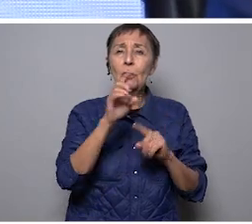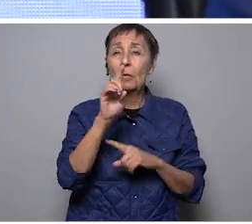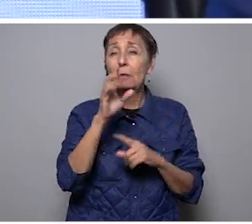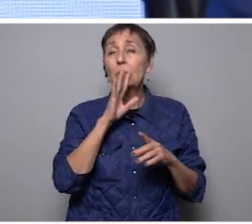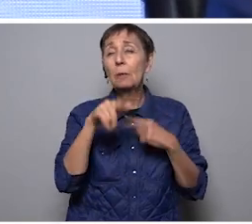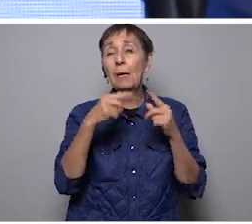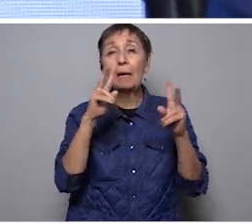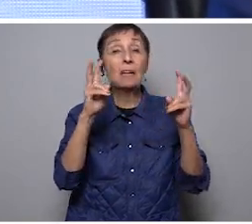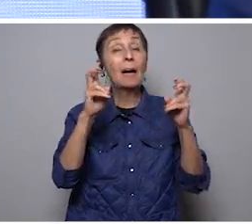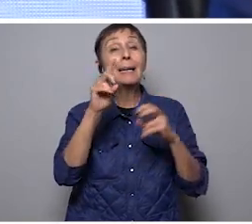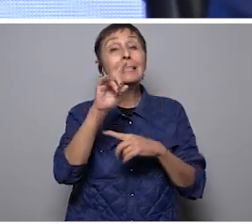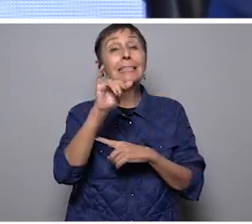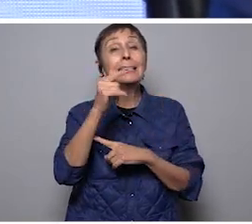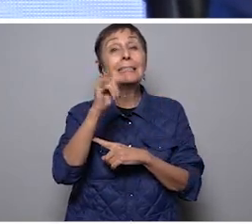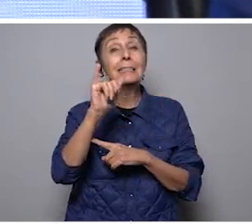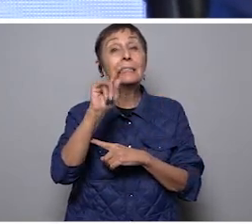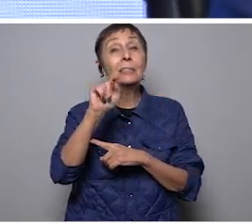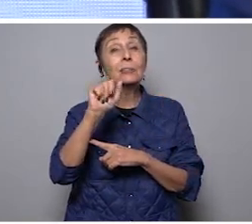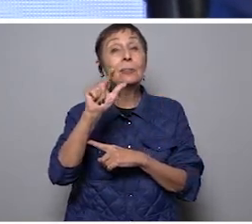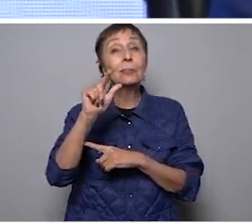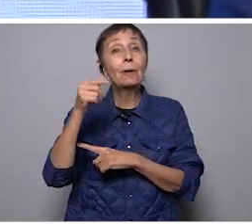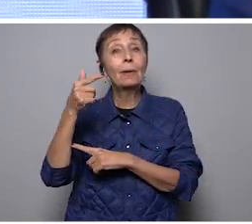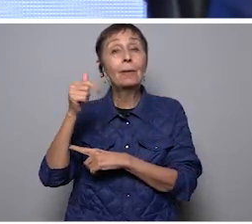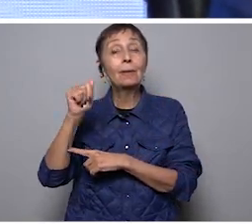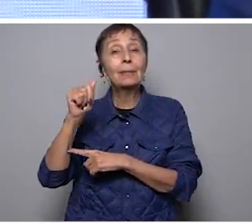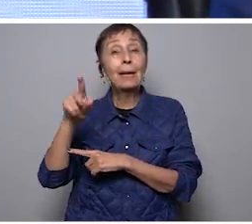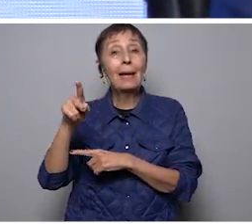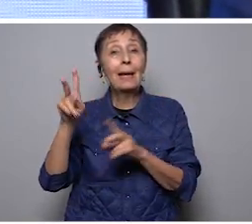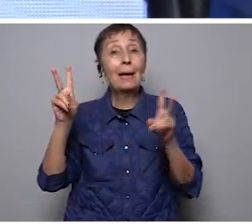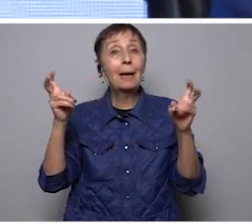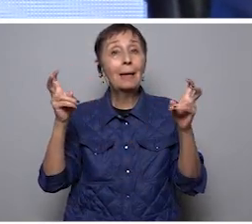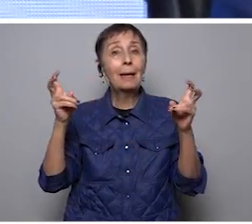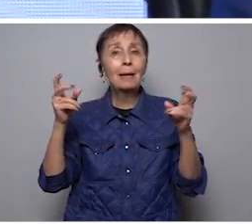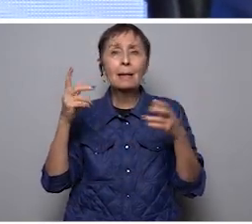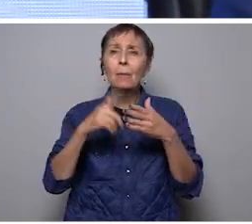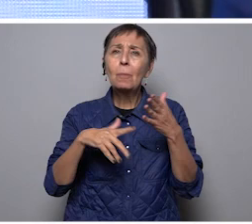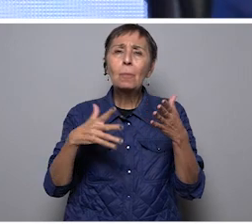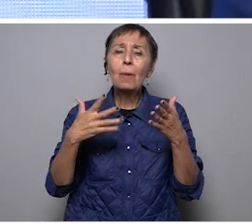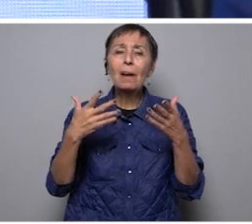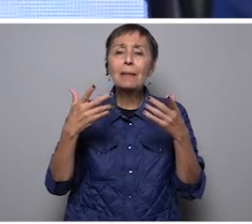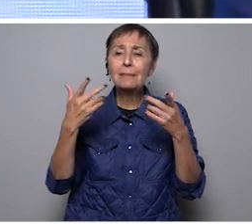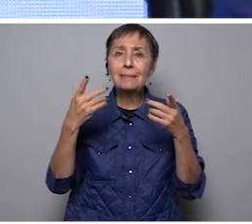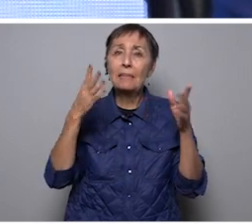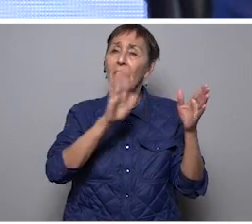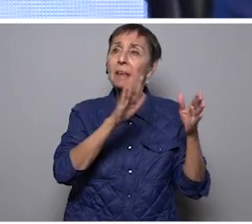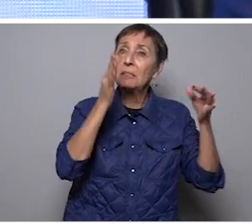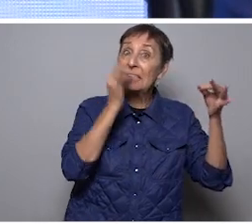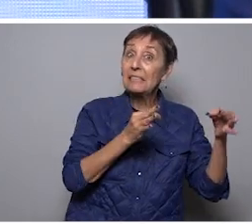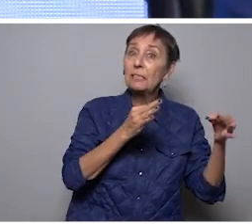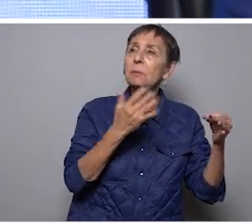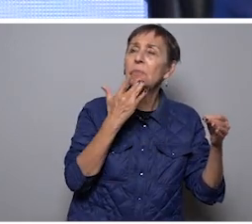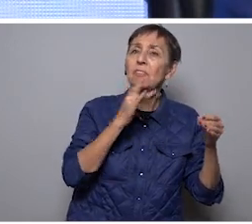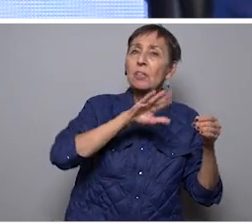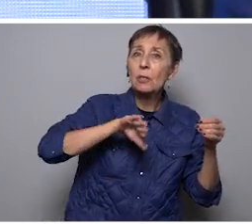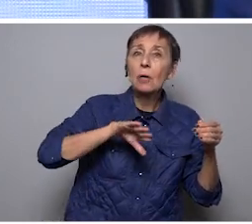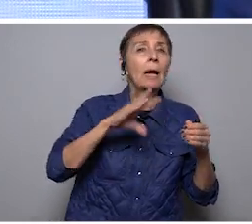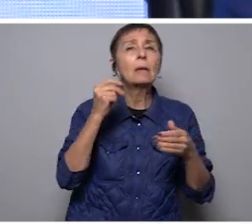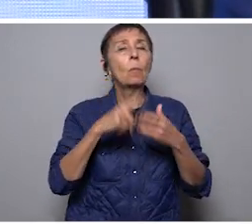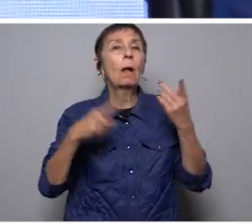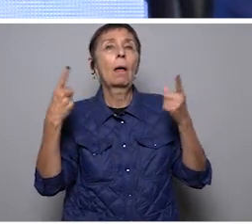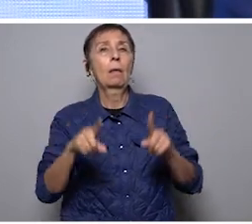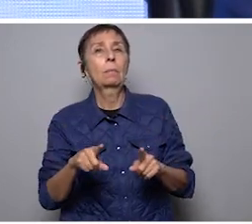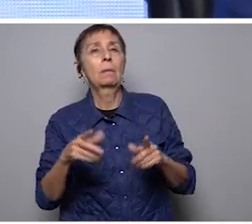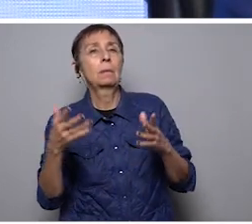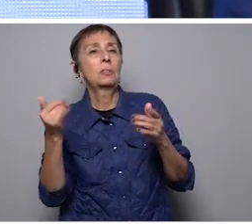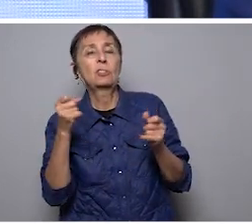eh esencial y lo que es circunstancial y y tal vez una pregunta que nos podríamos hacer es ustedes representan instituciones